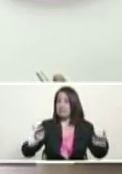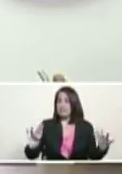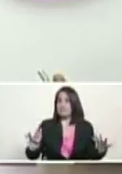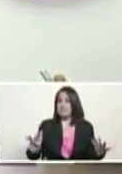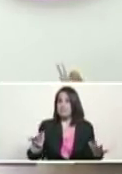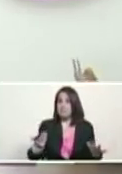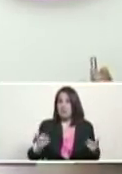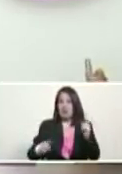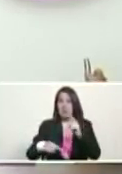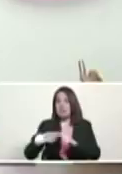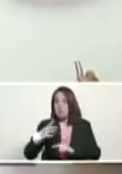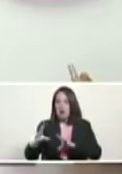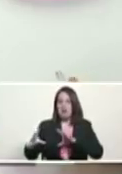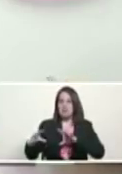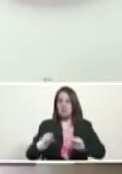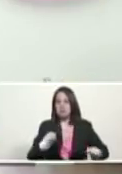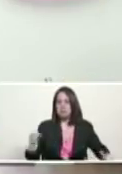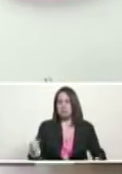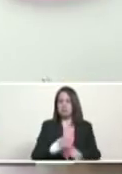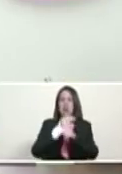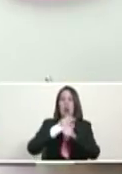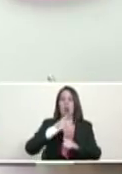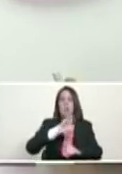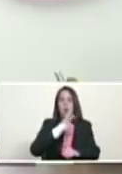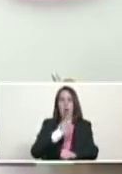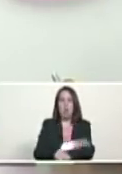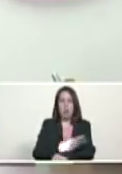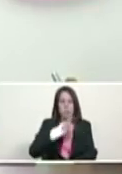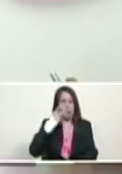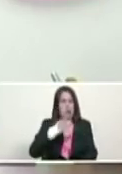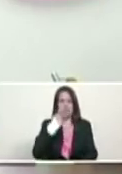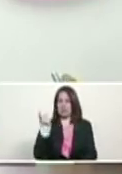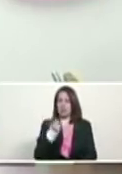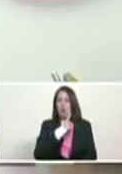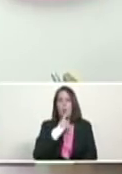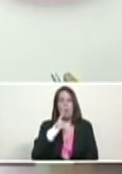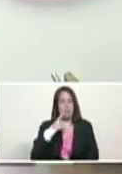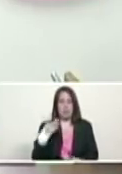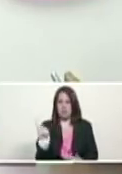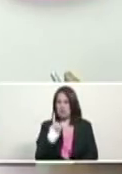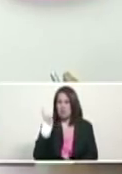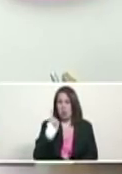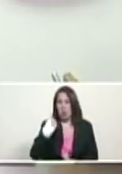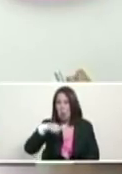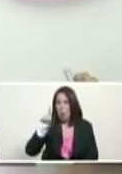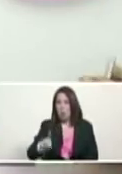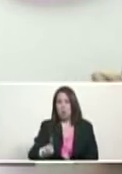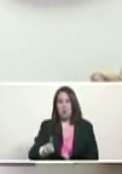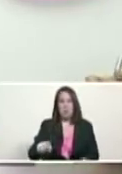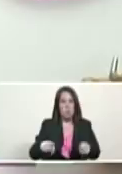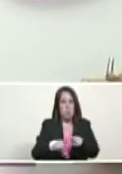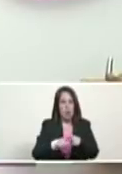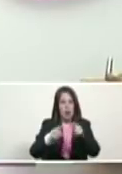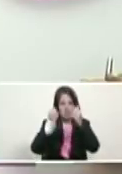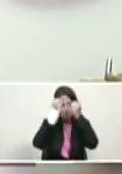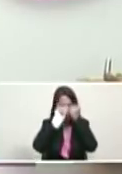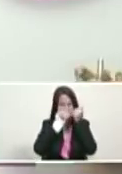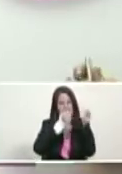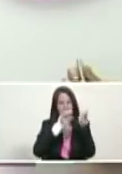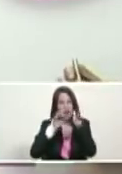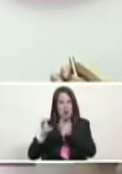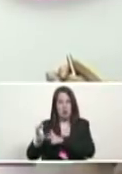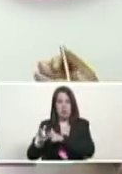a asaltar el poder político, solo tiene un nombre: terrorismo,